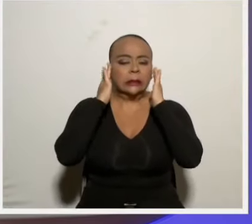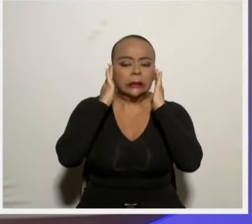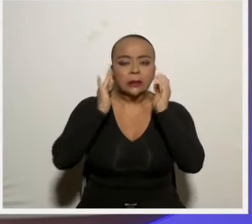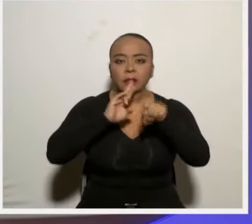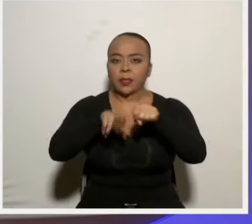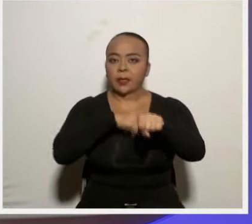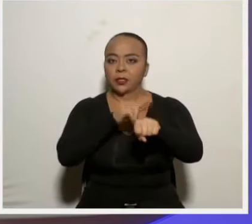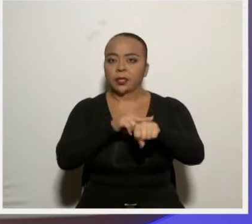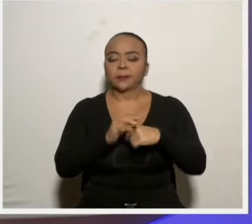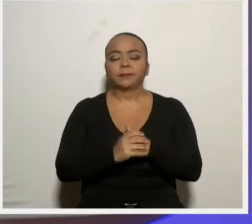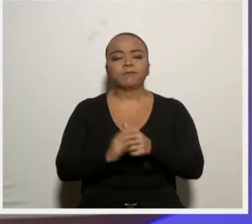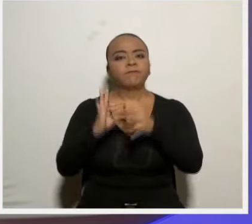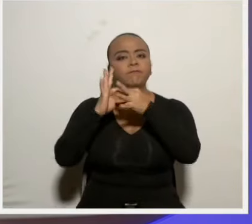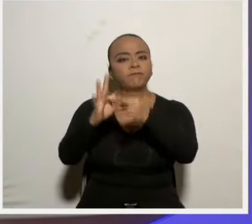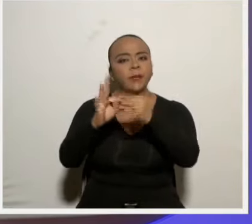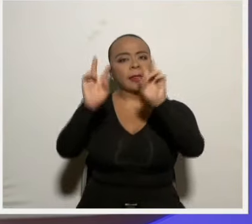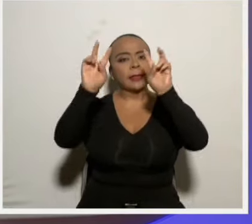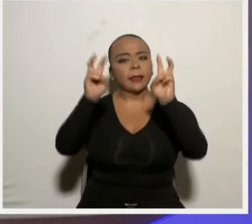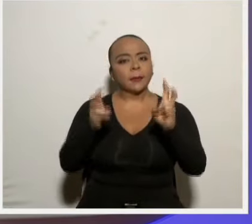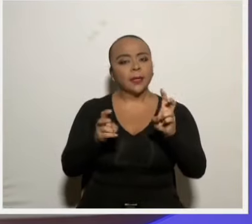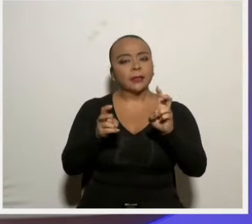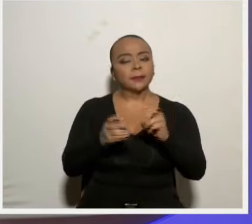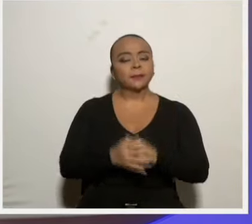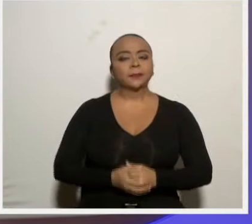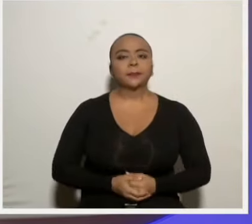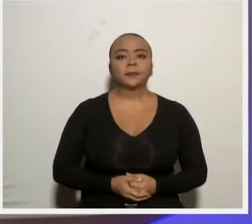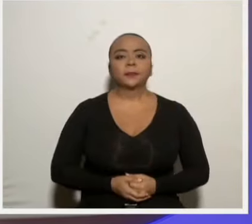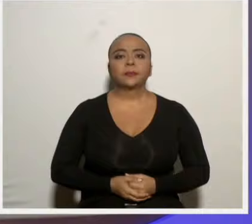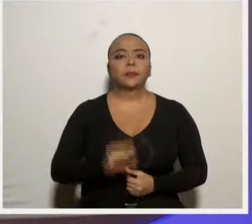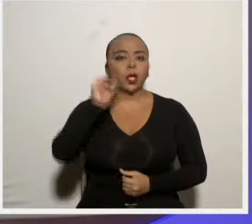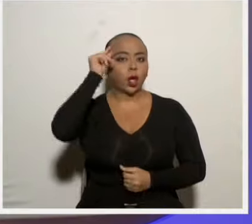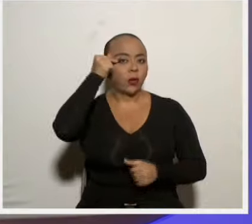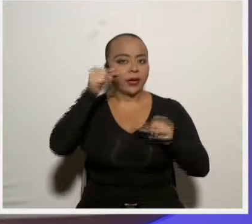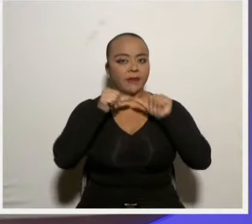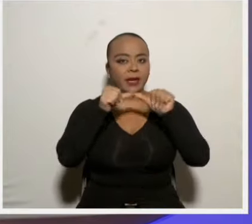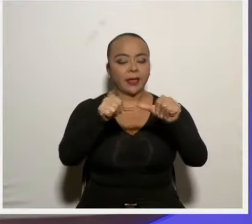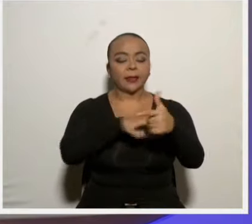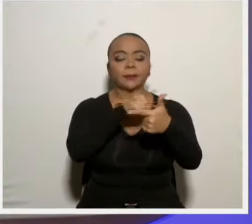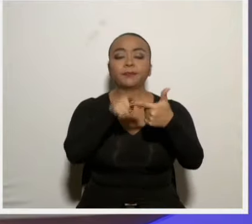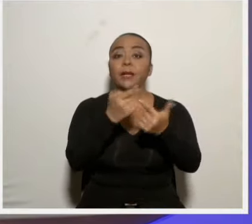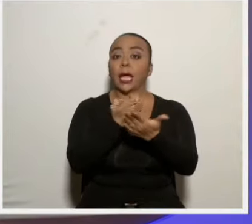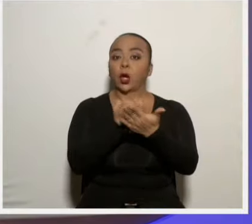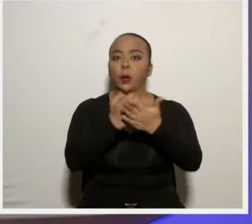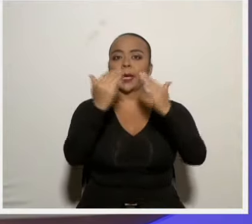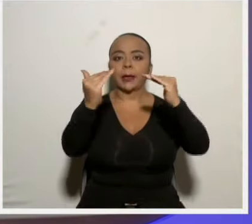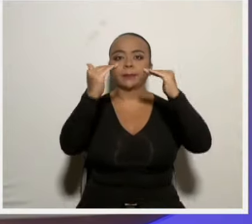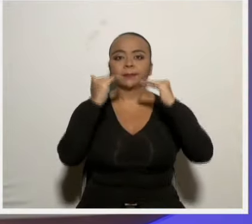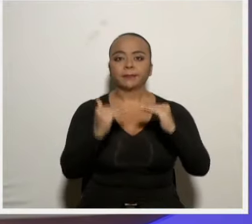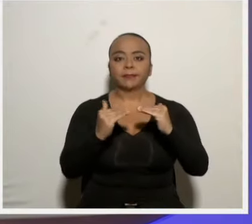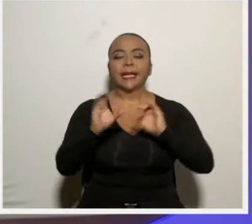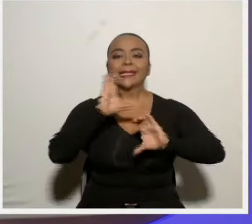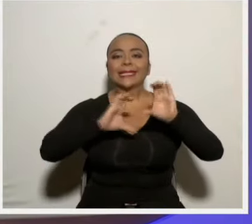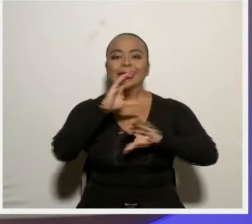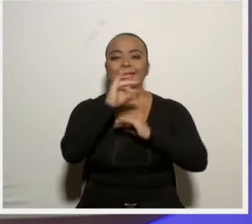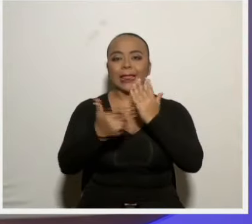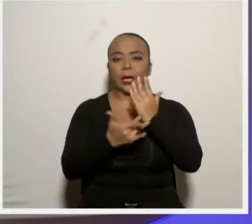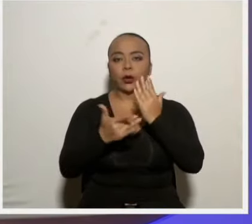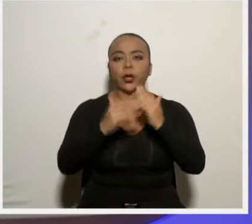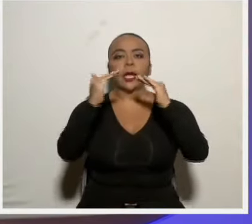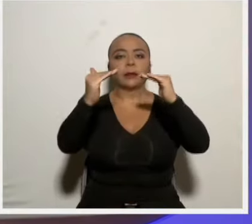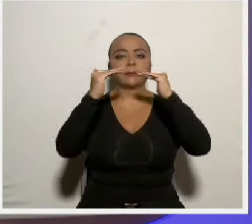nacional, sobre los ejes temáticos en estos temas: gobernabilidad, economía, ciencia y